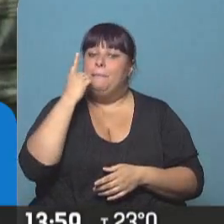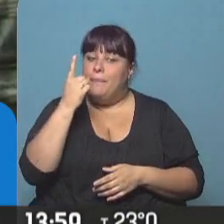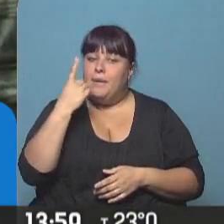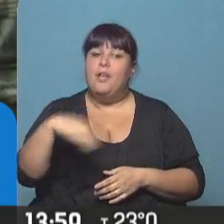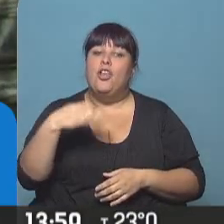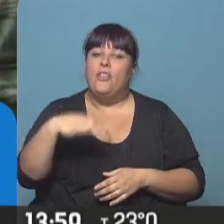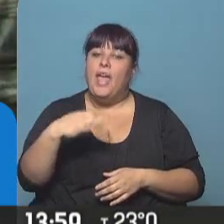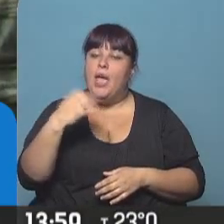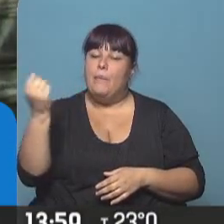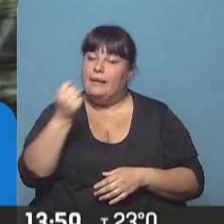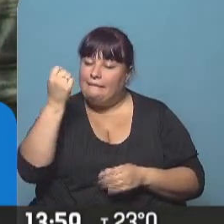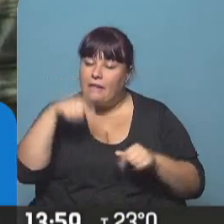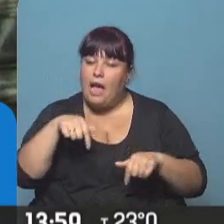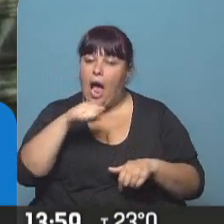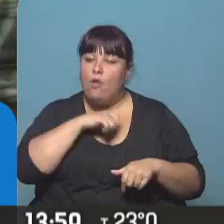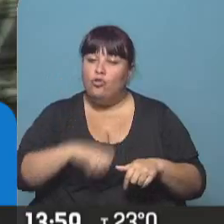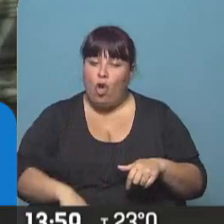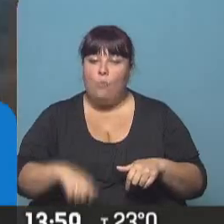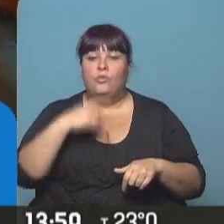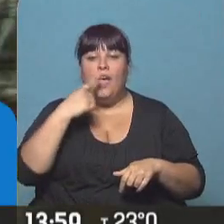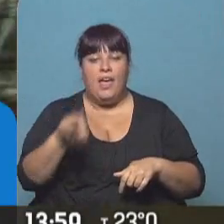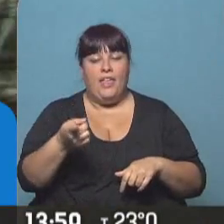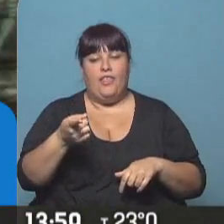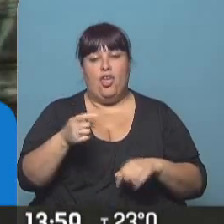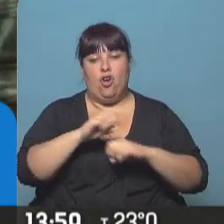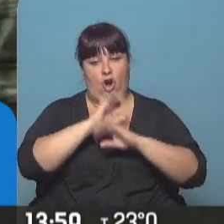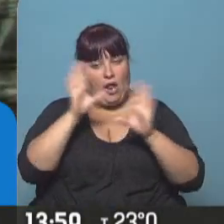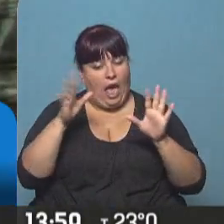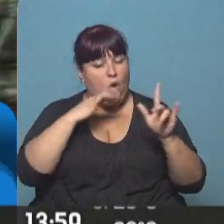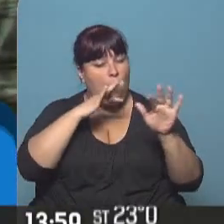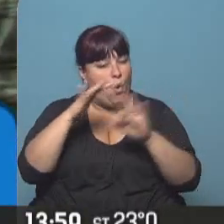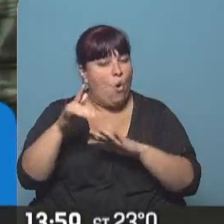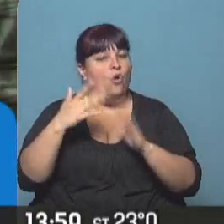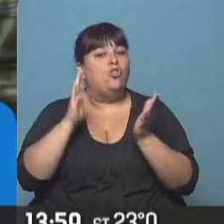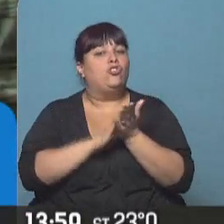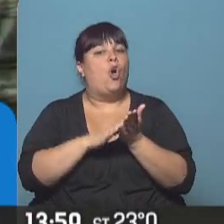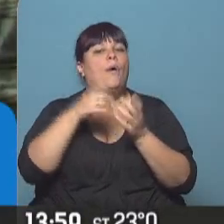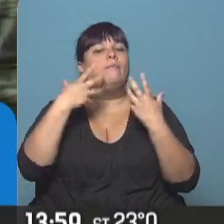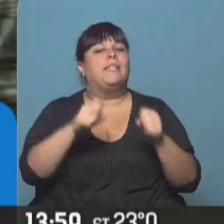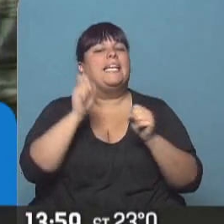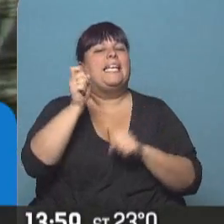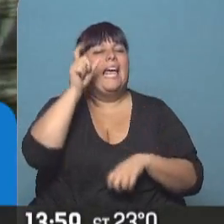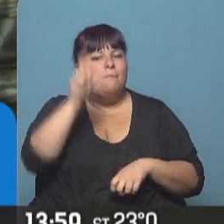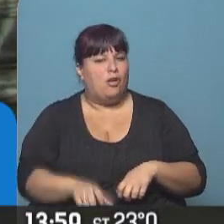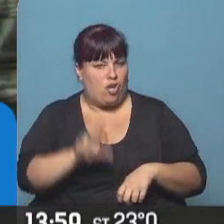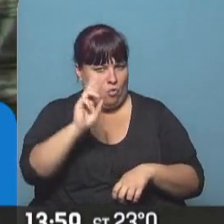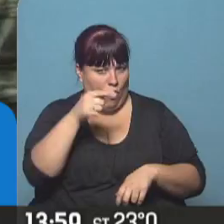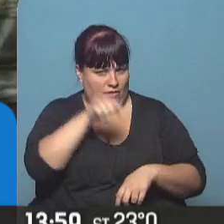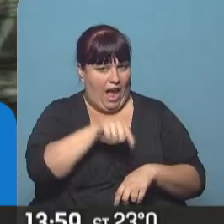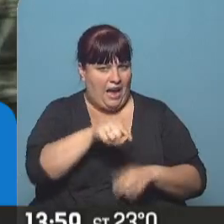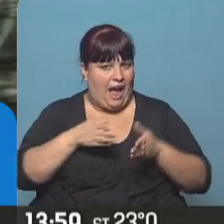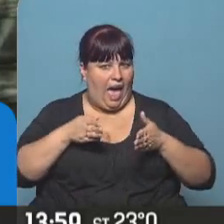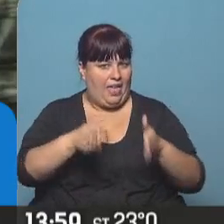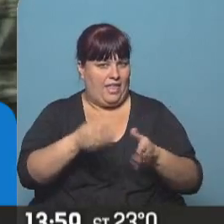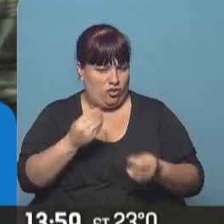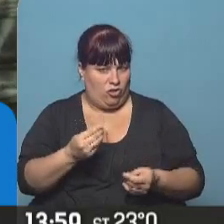que tratar de hacer en esta autopsia, así lo han dejado entrever, tiene que ver con la identificación. ¿Quién es la persona que está aquí en el